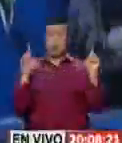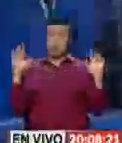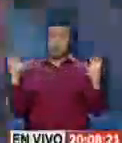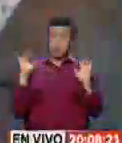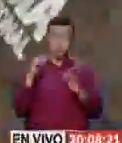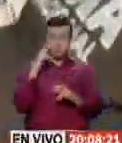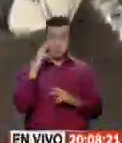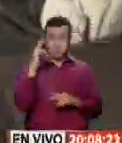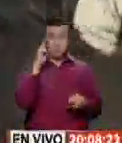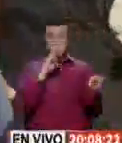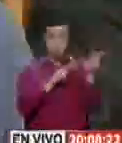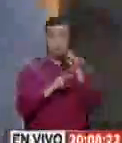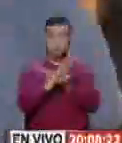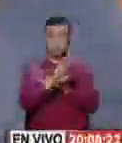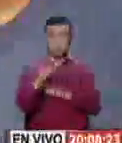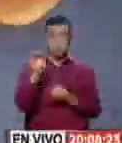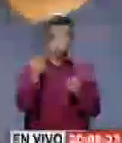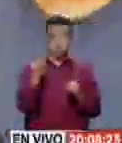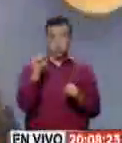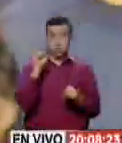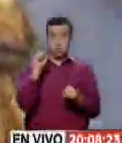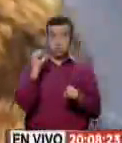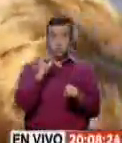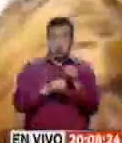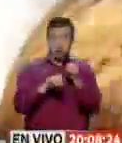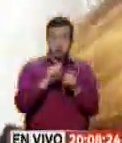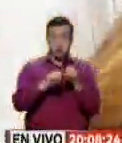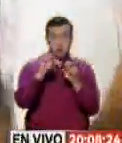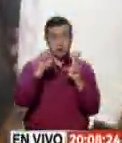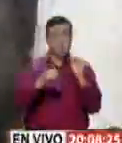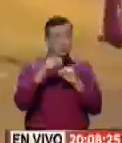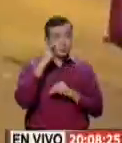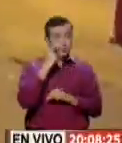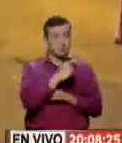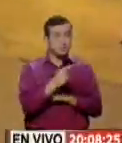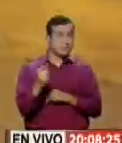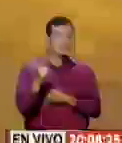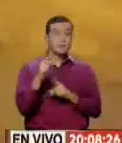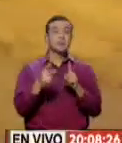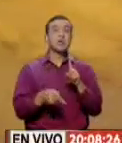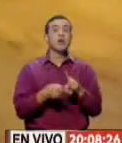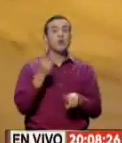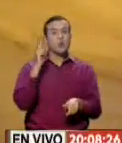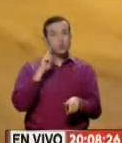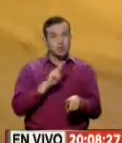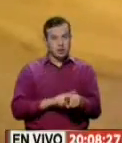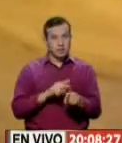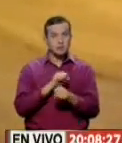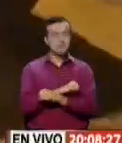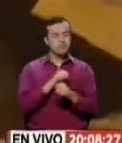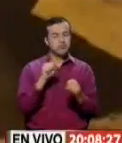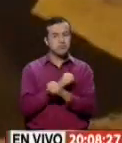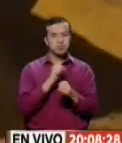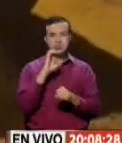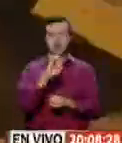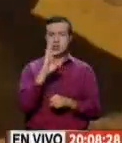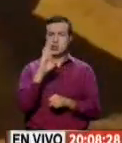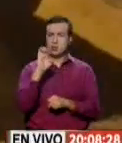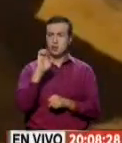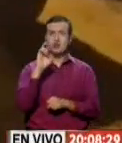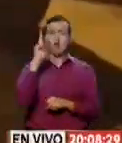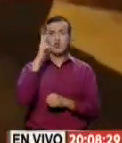Tránsito para verificar si sus motos se encuentran entre las afectadas. Este es el segundo atentado que sufre la CTE en tan